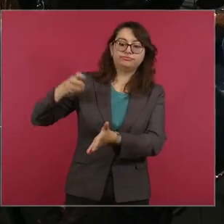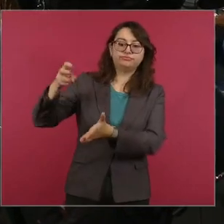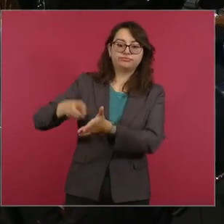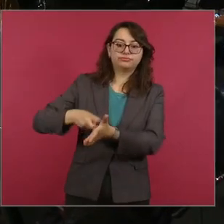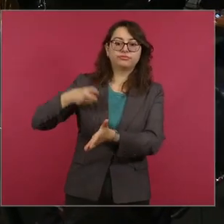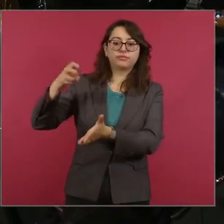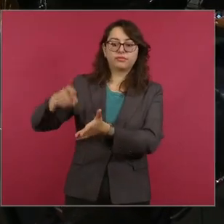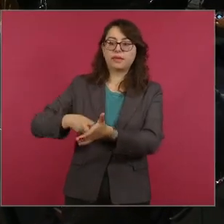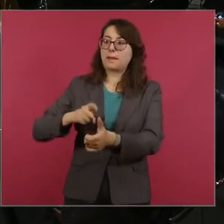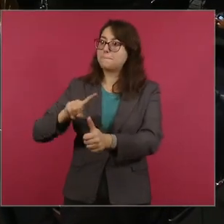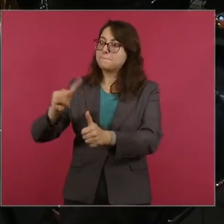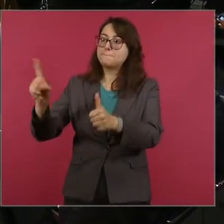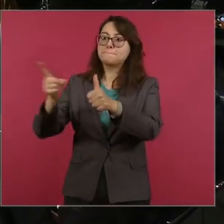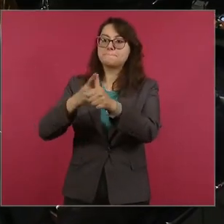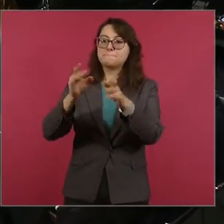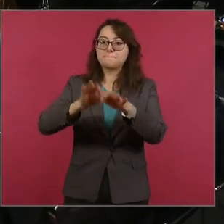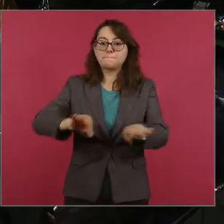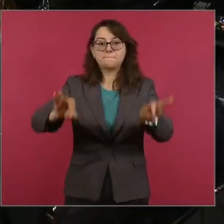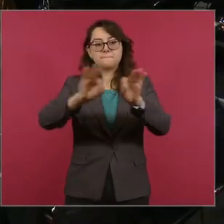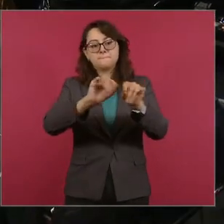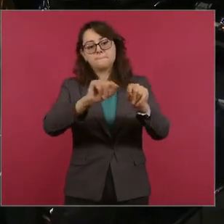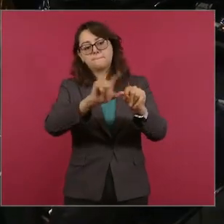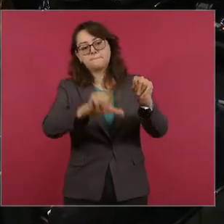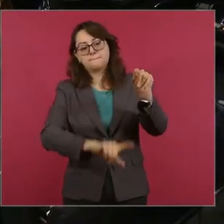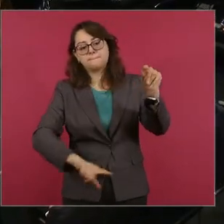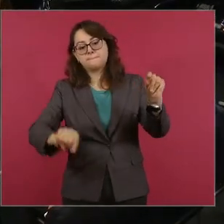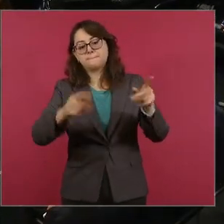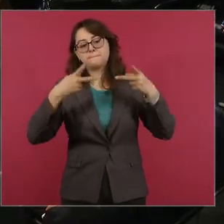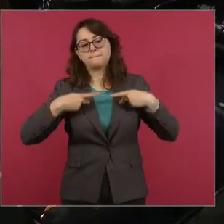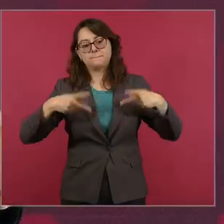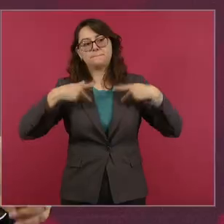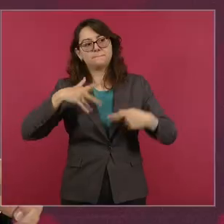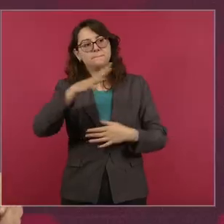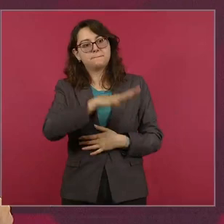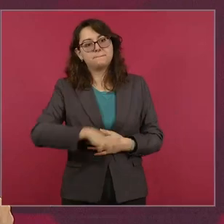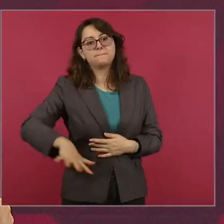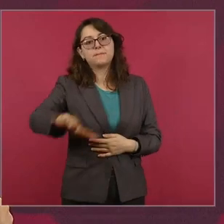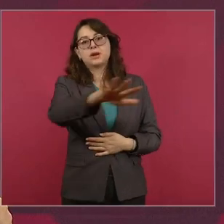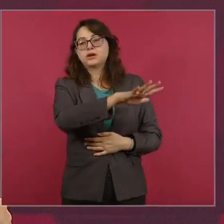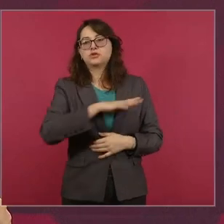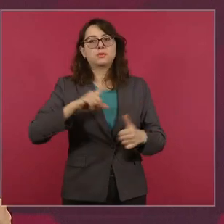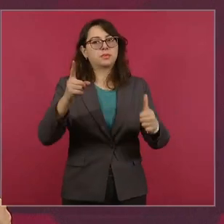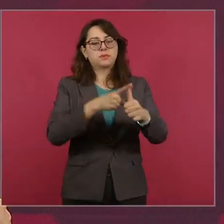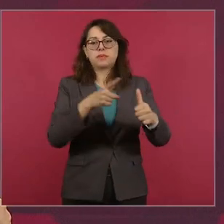que se ponga por delante el interés general,